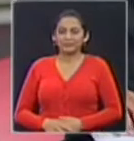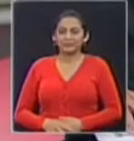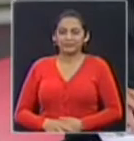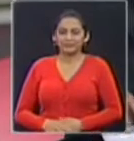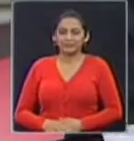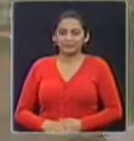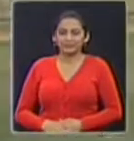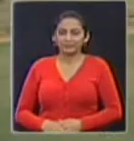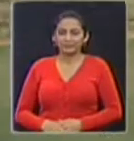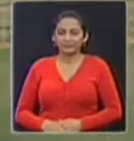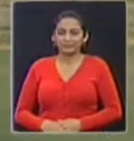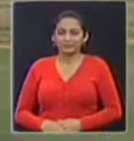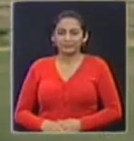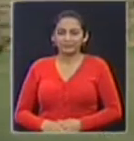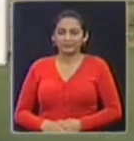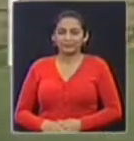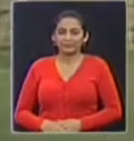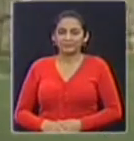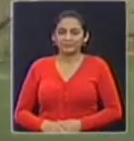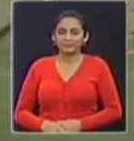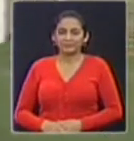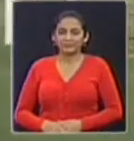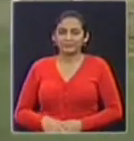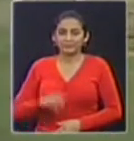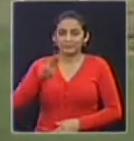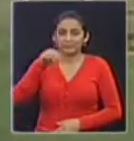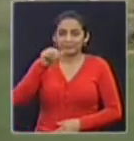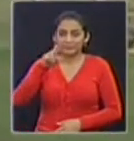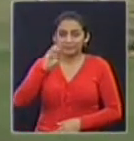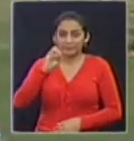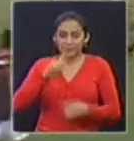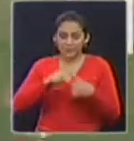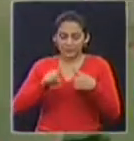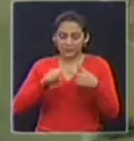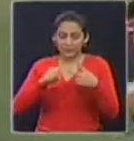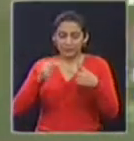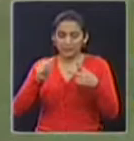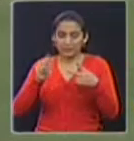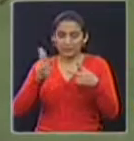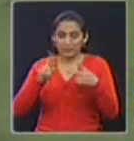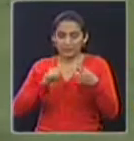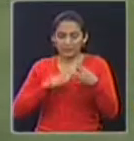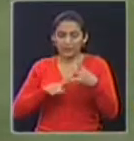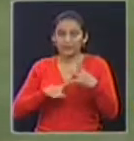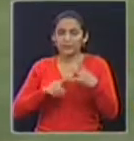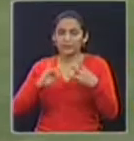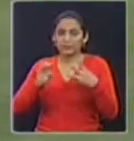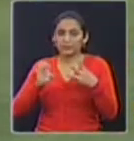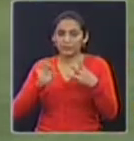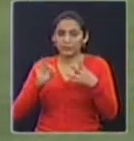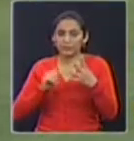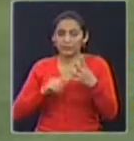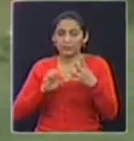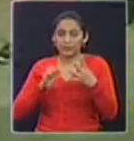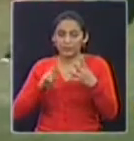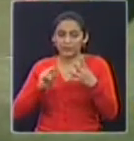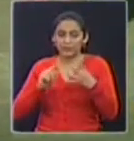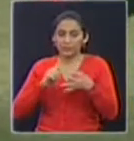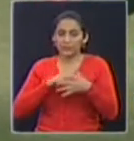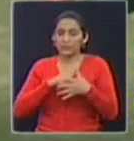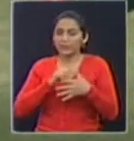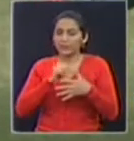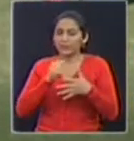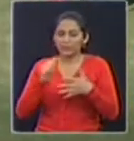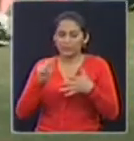sol, fue siempre tu color. Con las bajas de Mario Pineda, Gabriel Márquez, Jefferson Mena, Eli Esterilla y Ariel Nahuelpan, Barcelona enfrentará esta